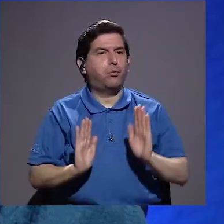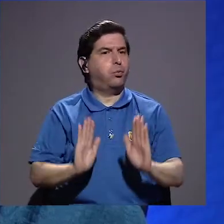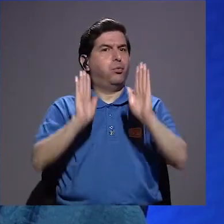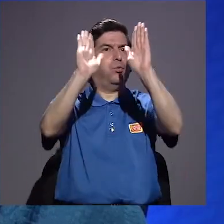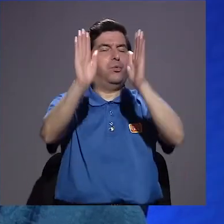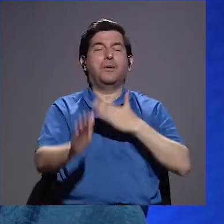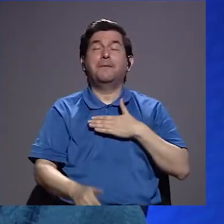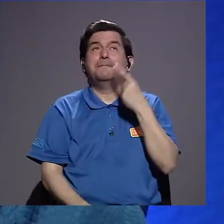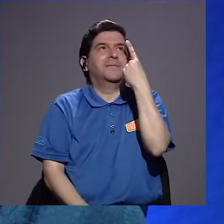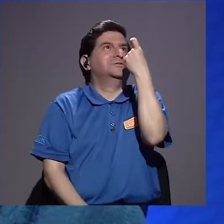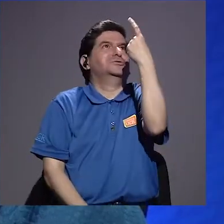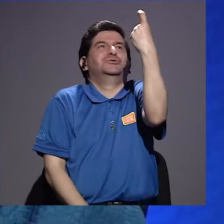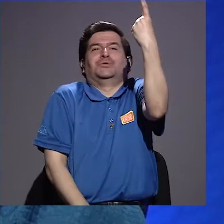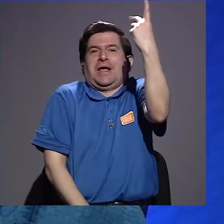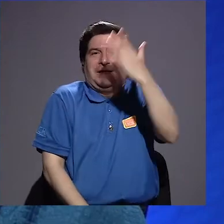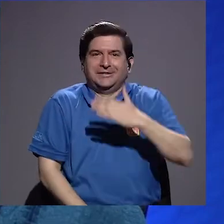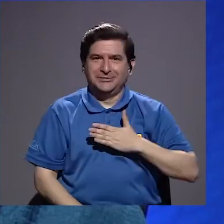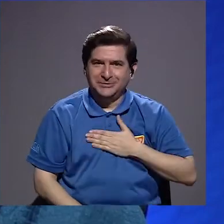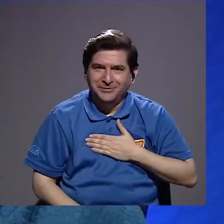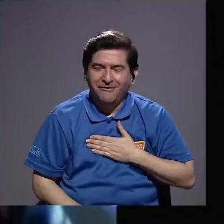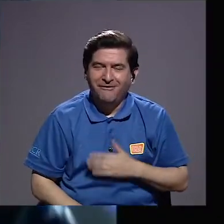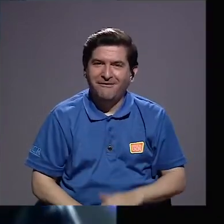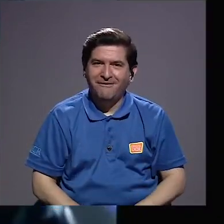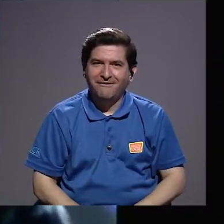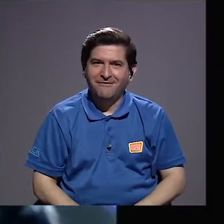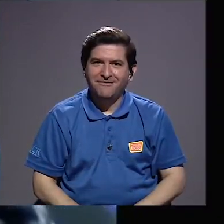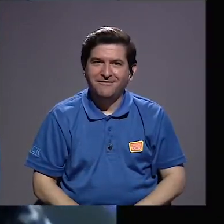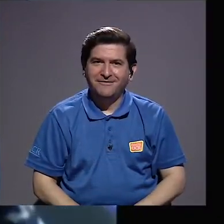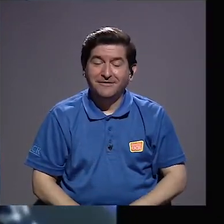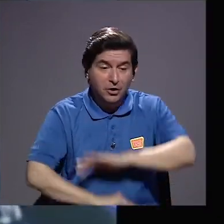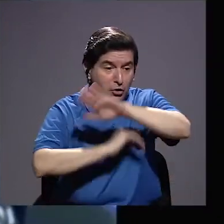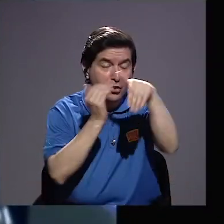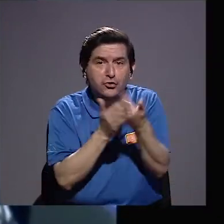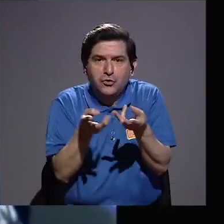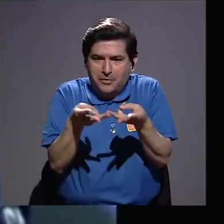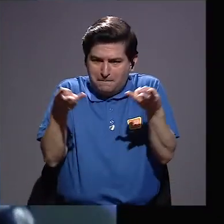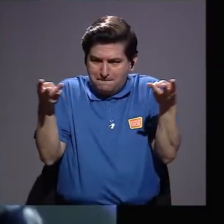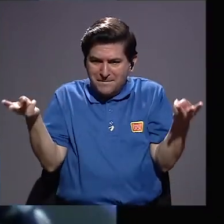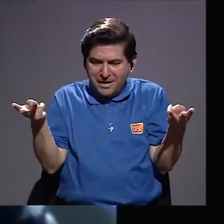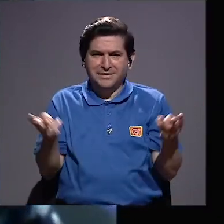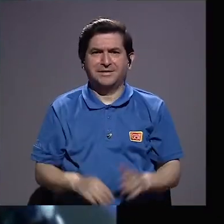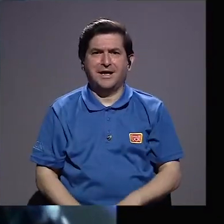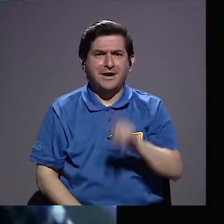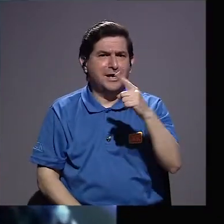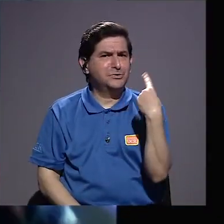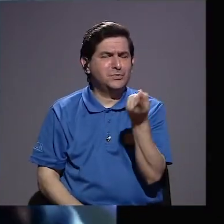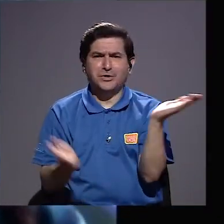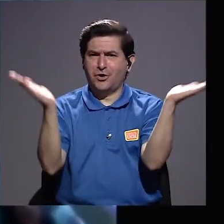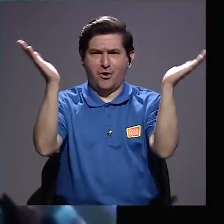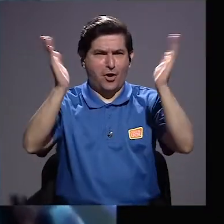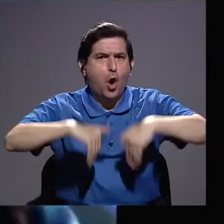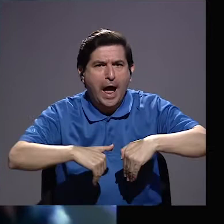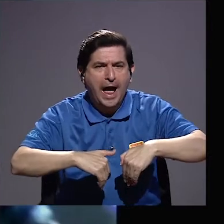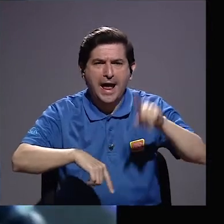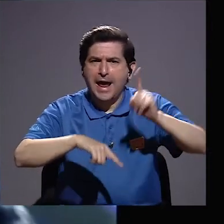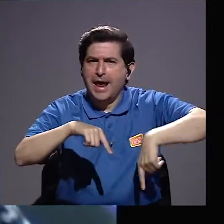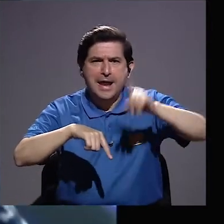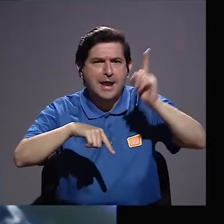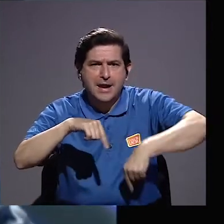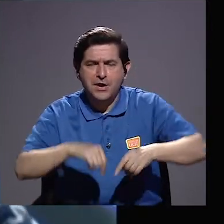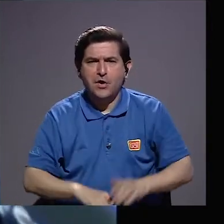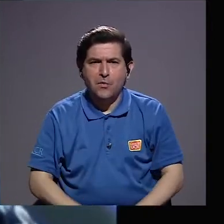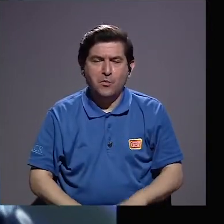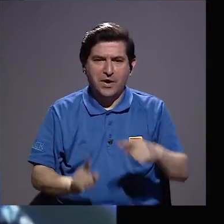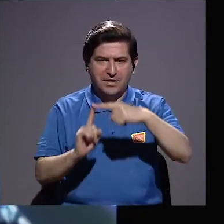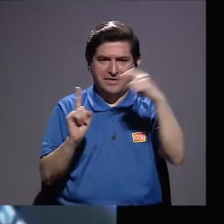todo. Yo digo, qué maravilla, ese era mi sueño, ¿verdad? Como sí, poder que todas las materias, no hay ni una sola materia